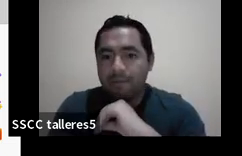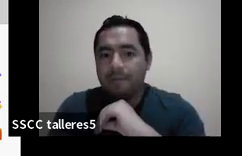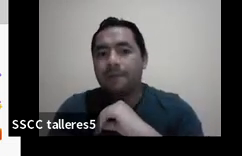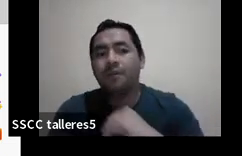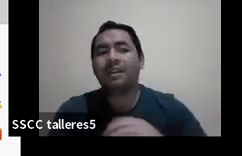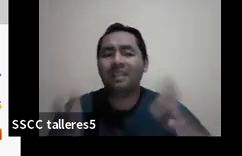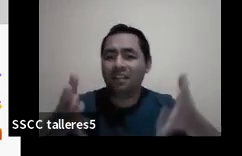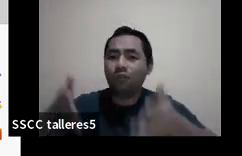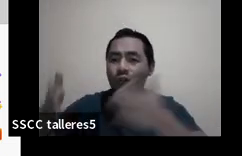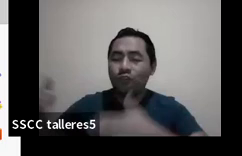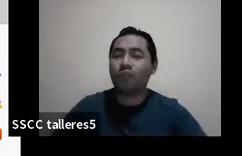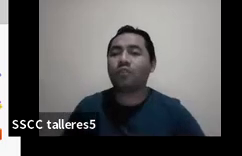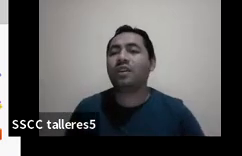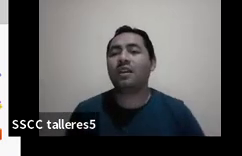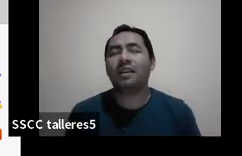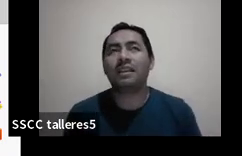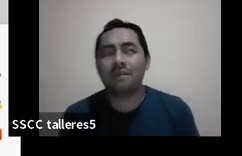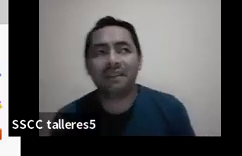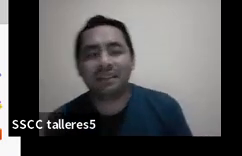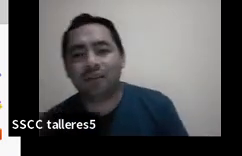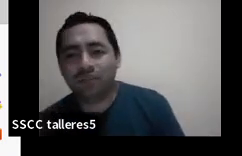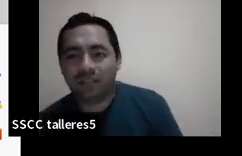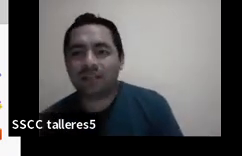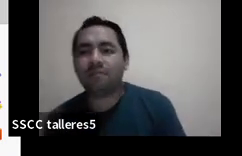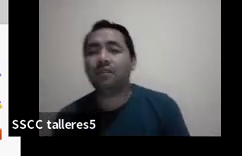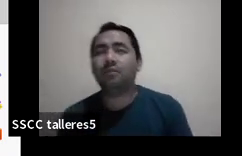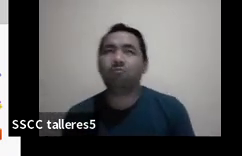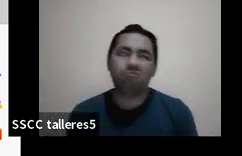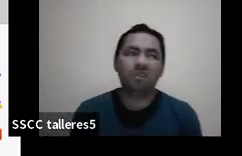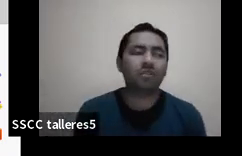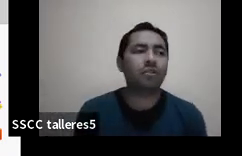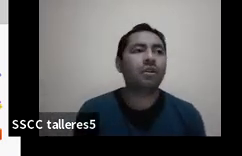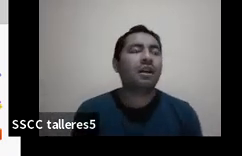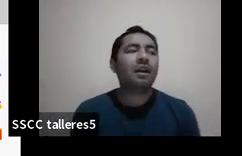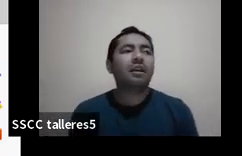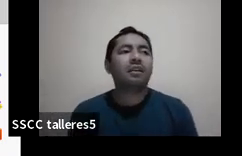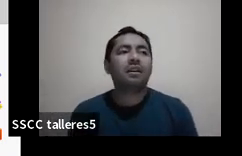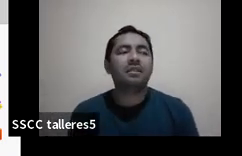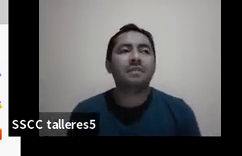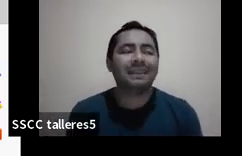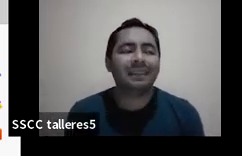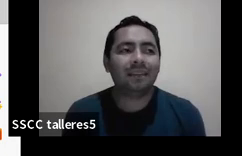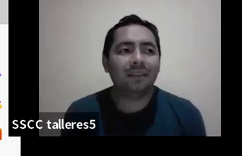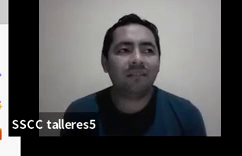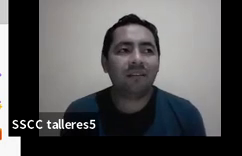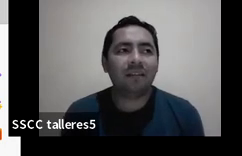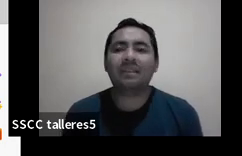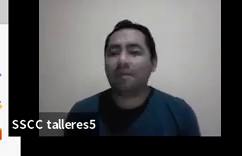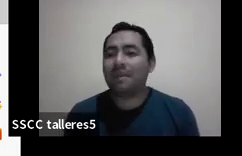lenguaje, ¿ya? Ahora, ¿quiénes son los sordos que llevan o tienen, mejor dicho,